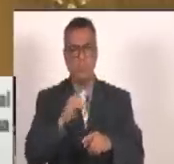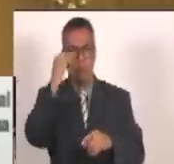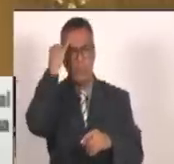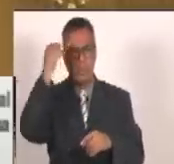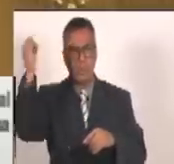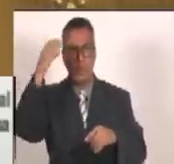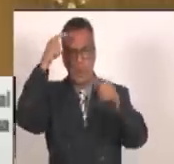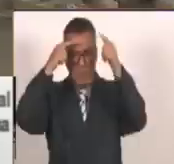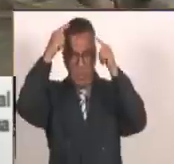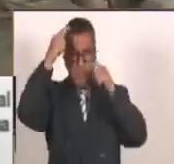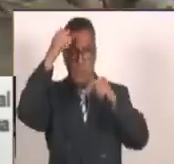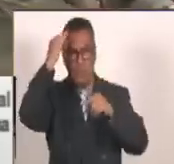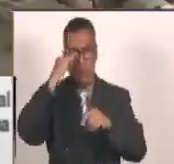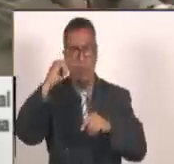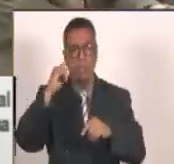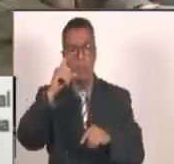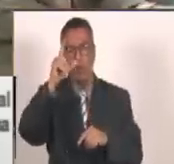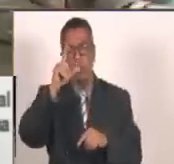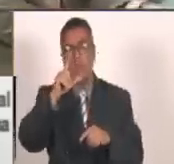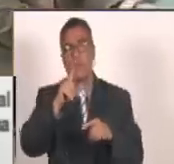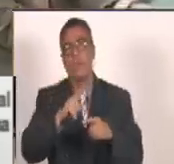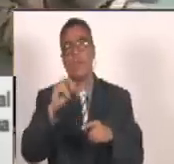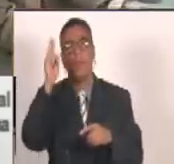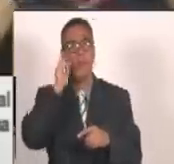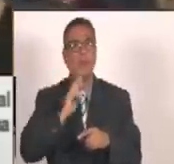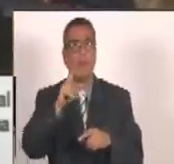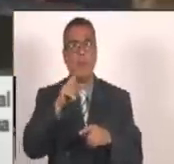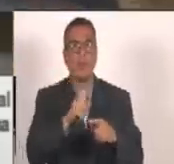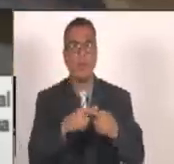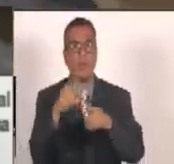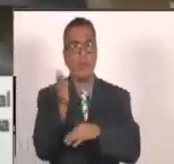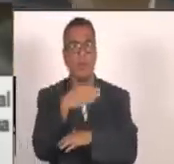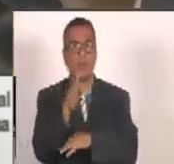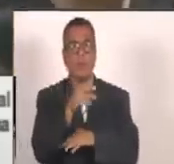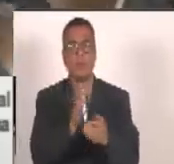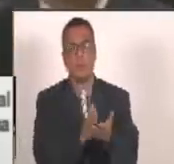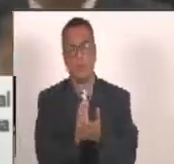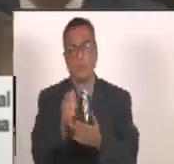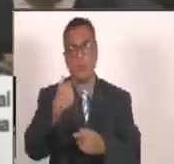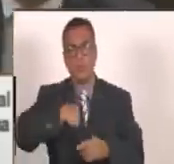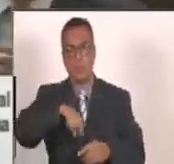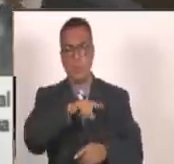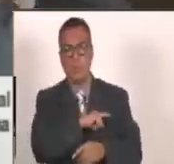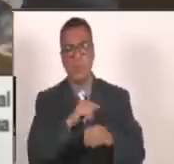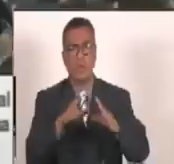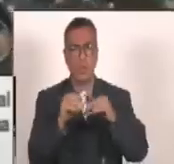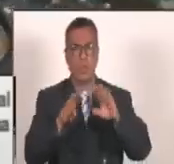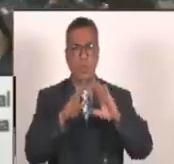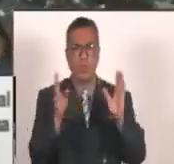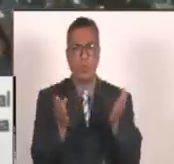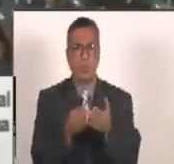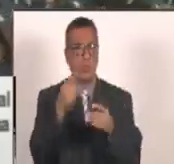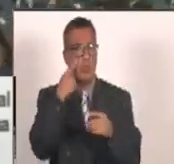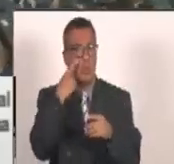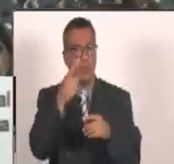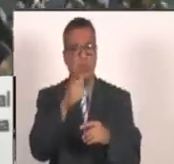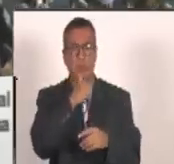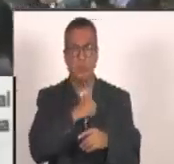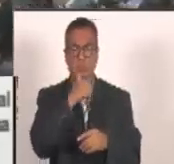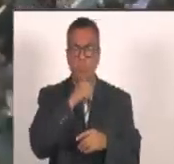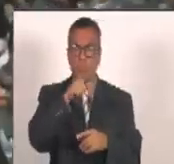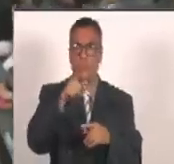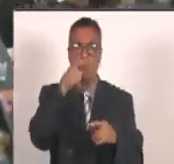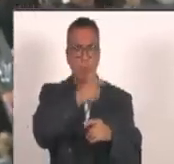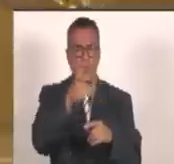los ideales de Chávez, con los ideales de Bolívar, a levantar las banderas y a seguir nuestra lucha, y que el mundo va a seguir viendo la